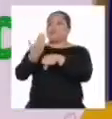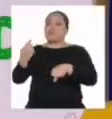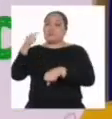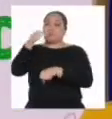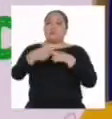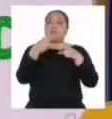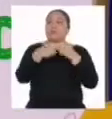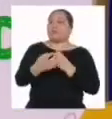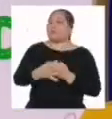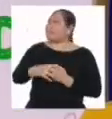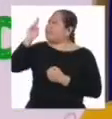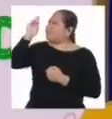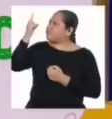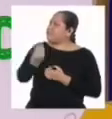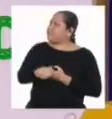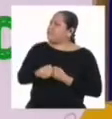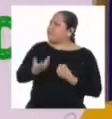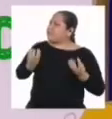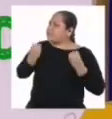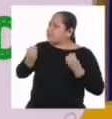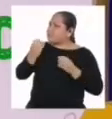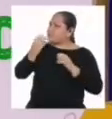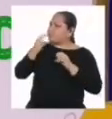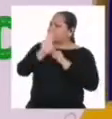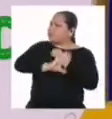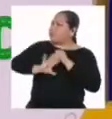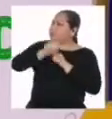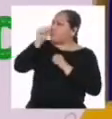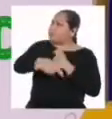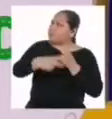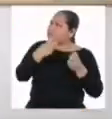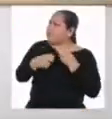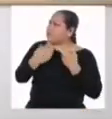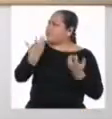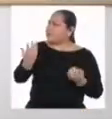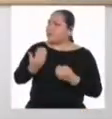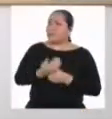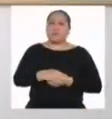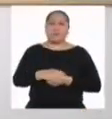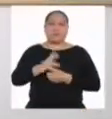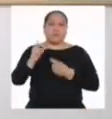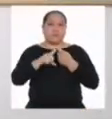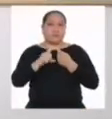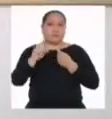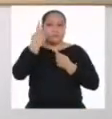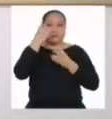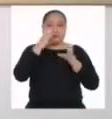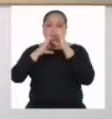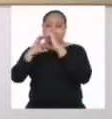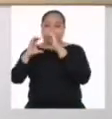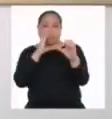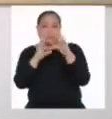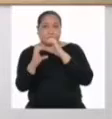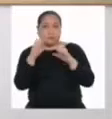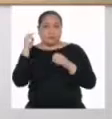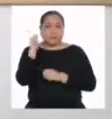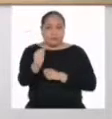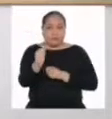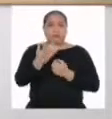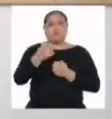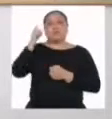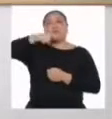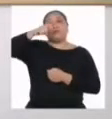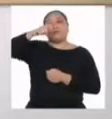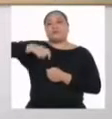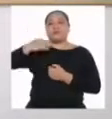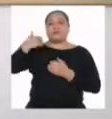conflictos. Profesora, ¿cómo se podrían prevenir estos conflictos? Primero, el diálogo. Este